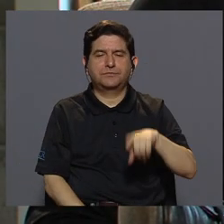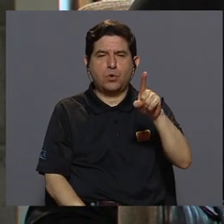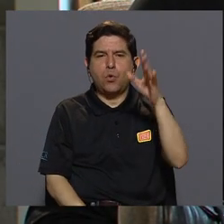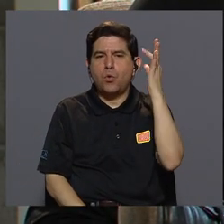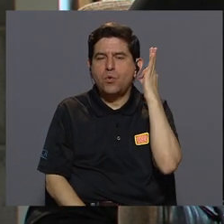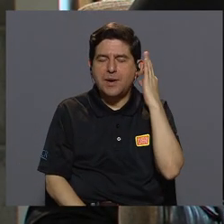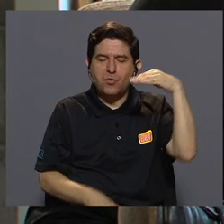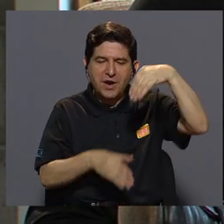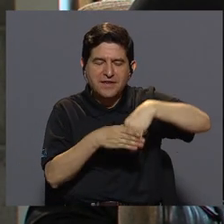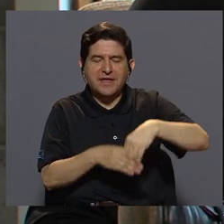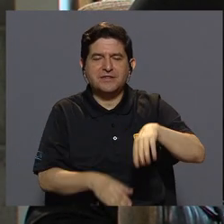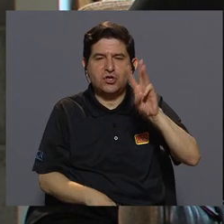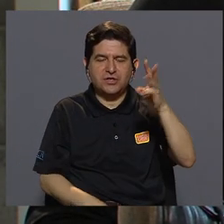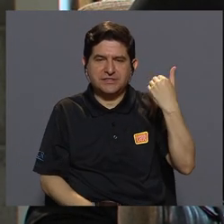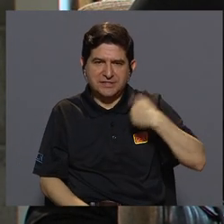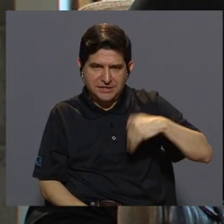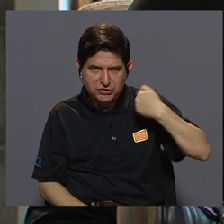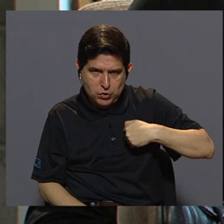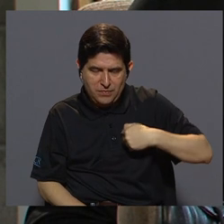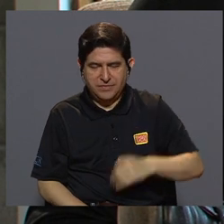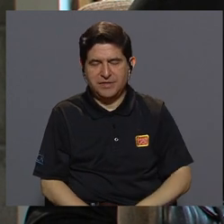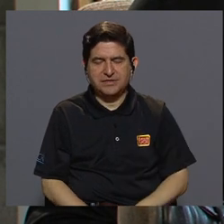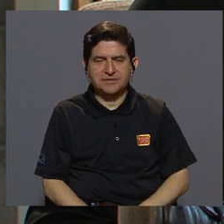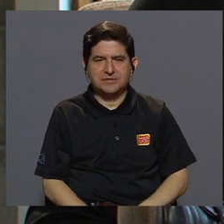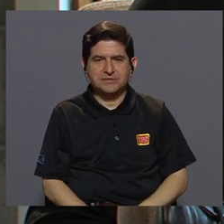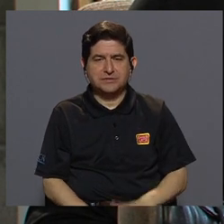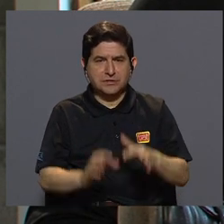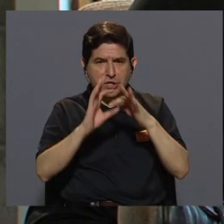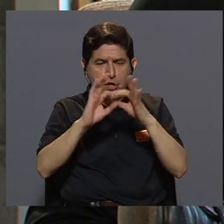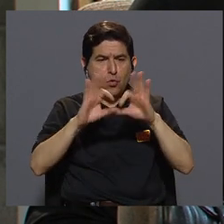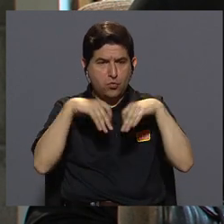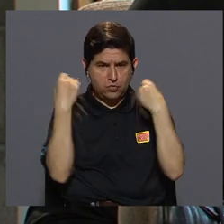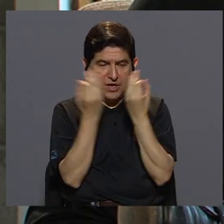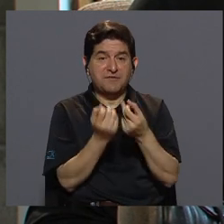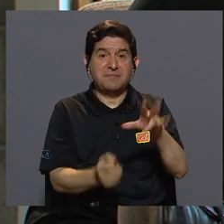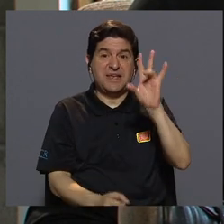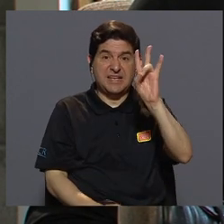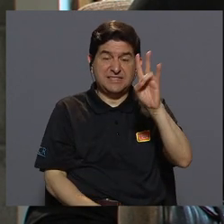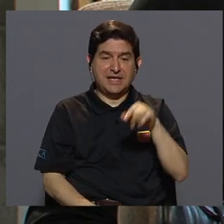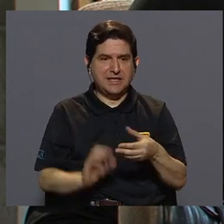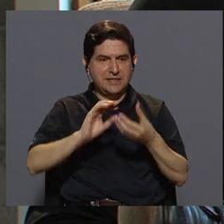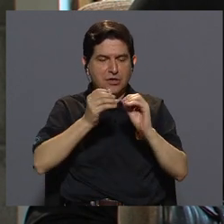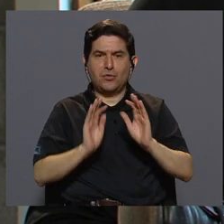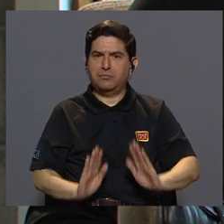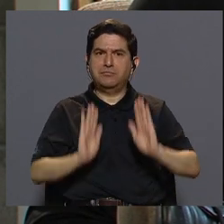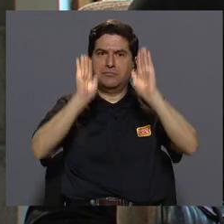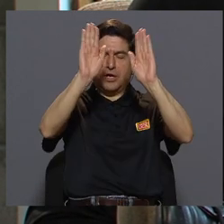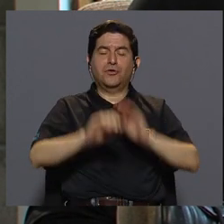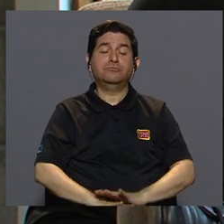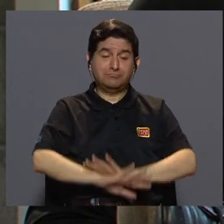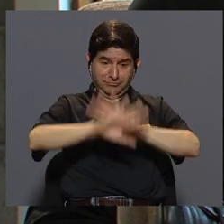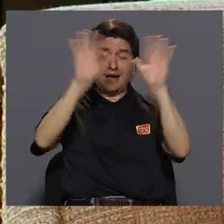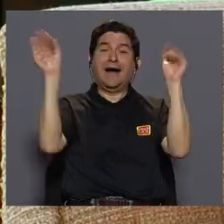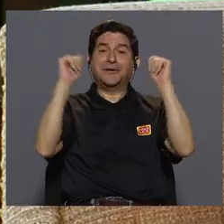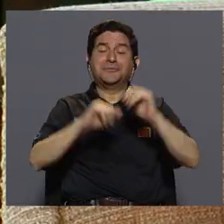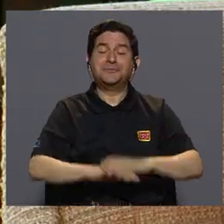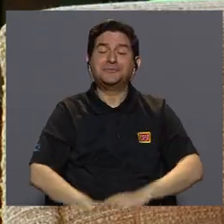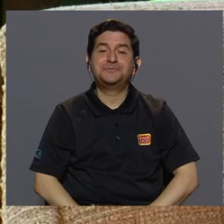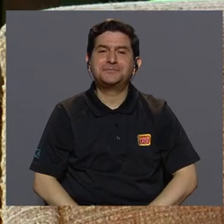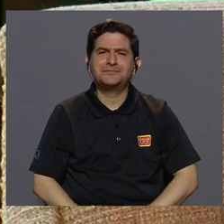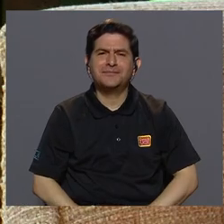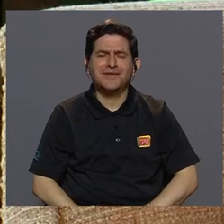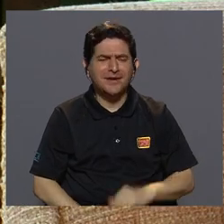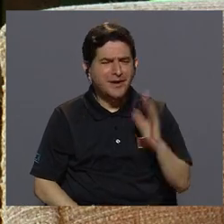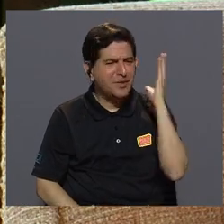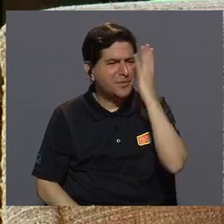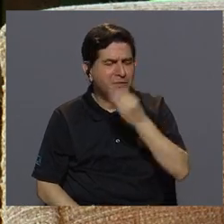Una mujer entre seis hombres. Entre seis hombres. Y juntos en la familia son siete. Ese número es fantástico. Bueno, claro. Vea que